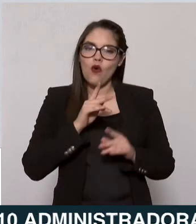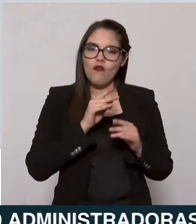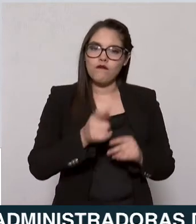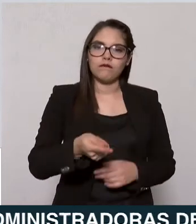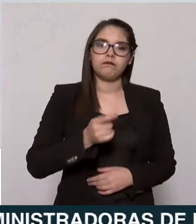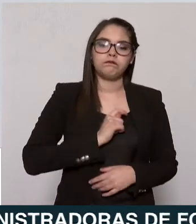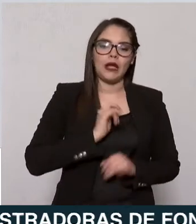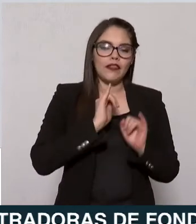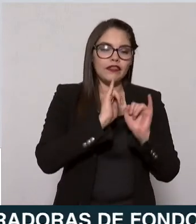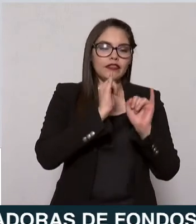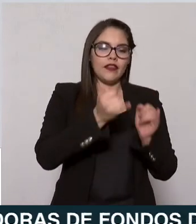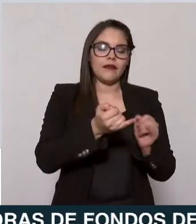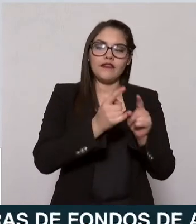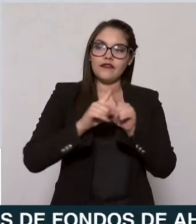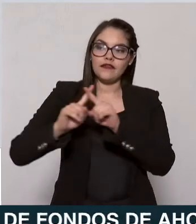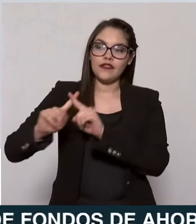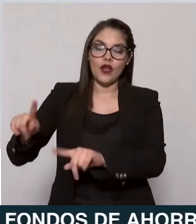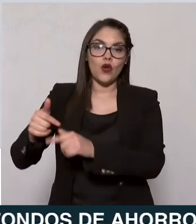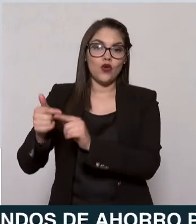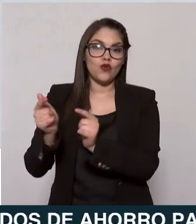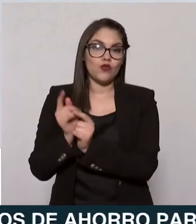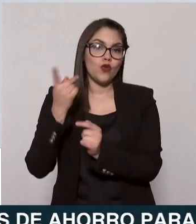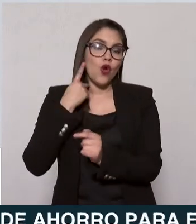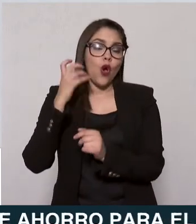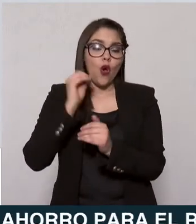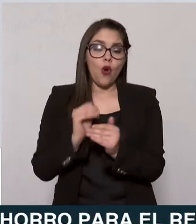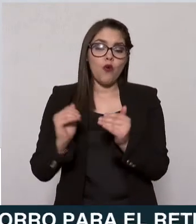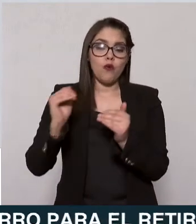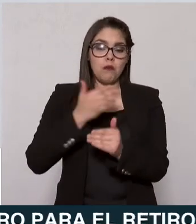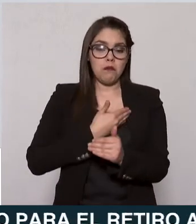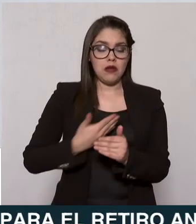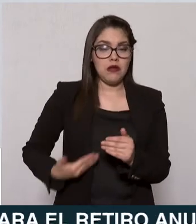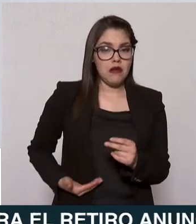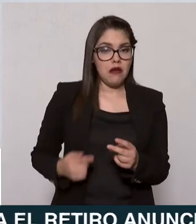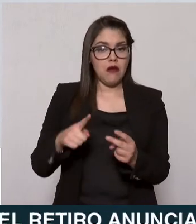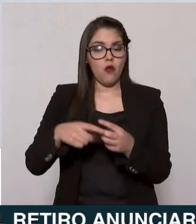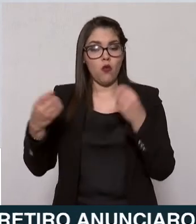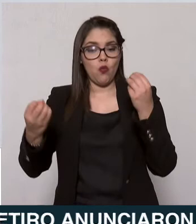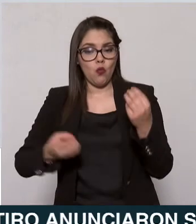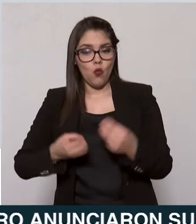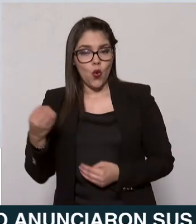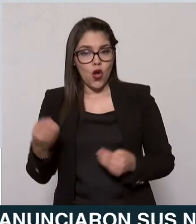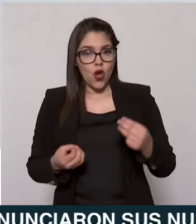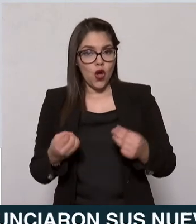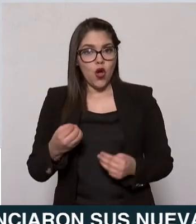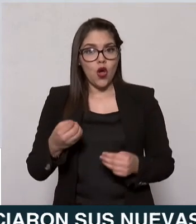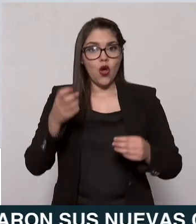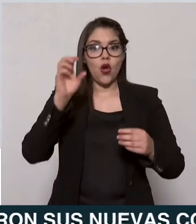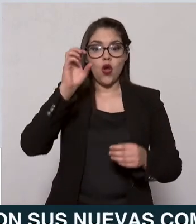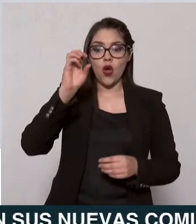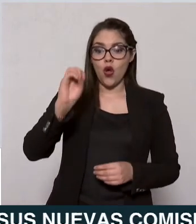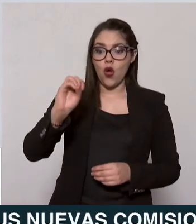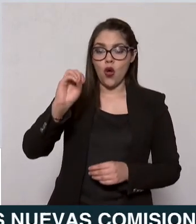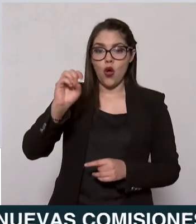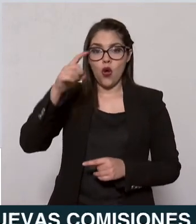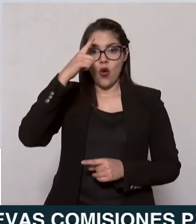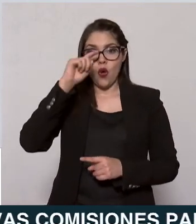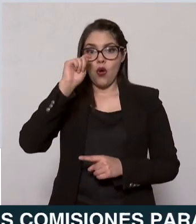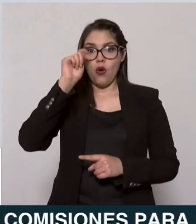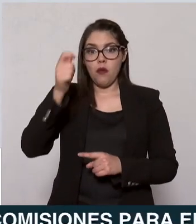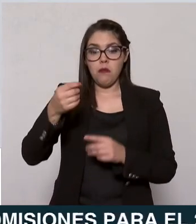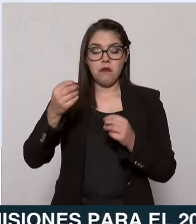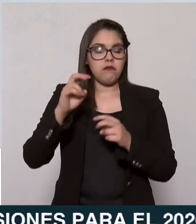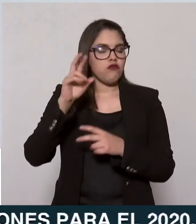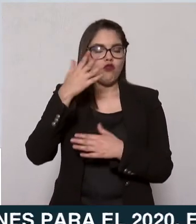será independiente de los poderes acostumbrados a comprar la justicia. Ningún poder, formal o